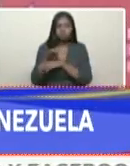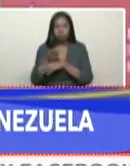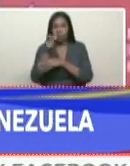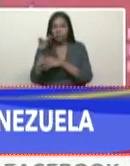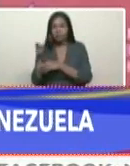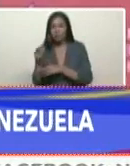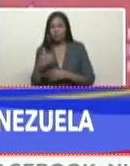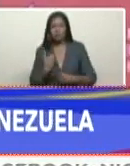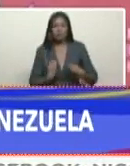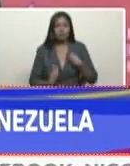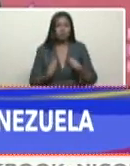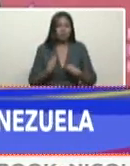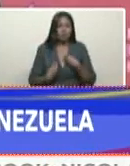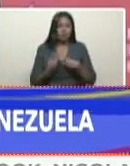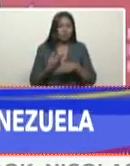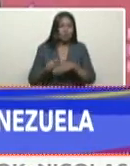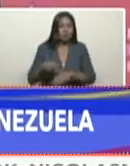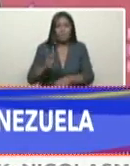están sufriendo,